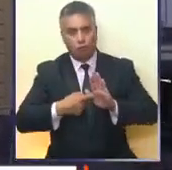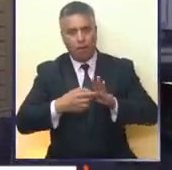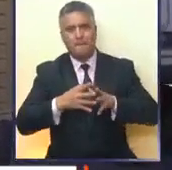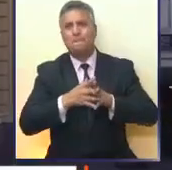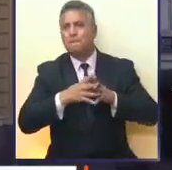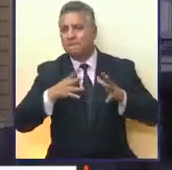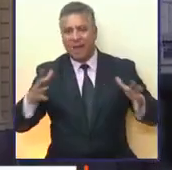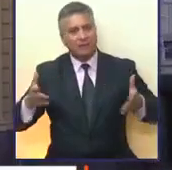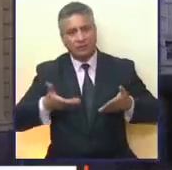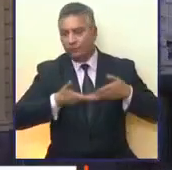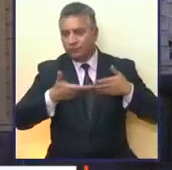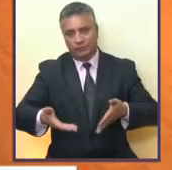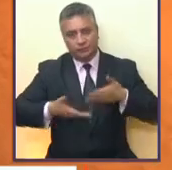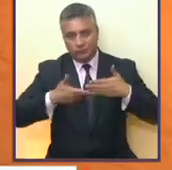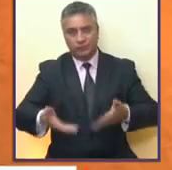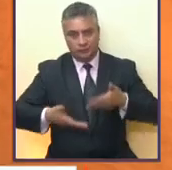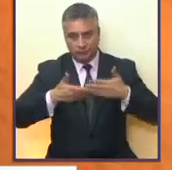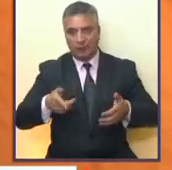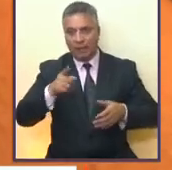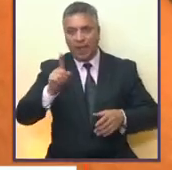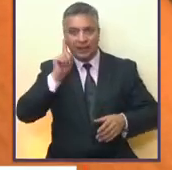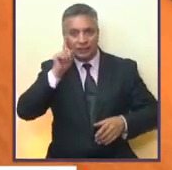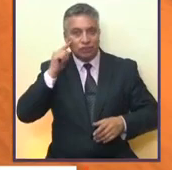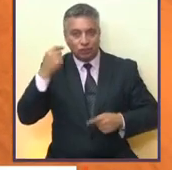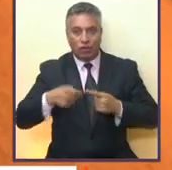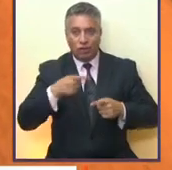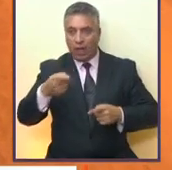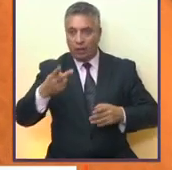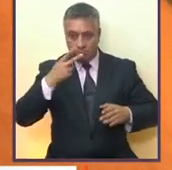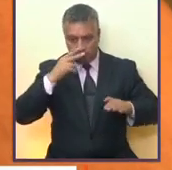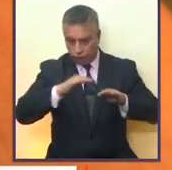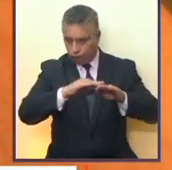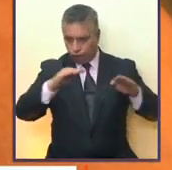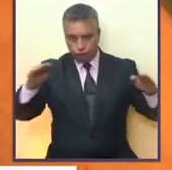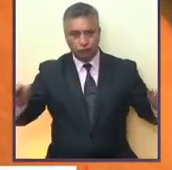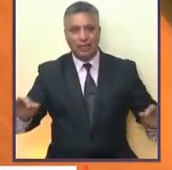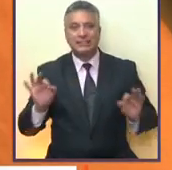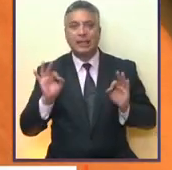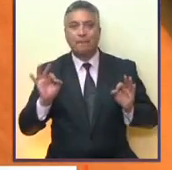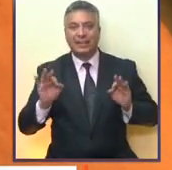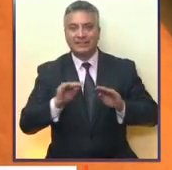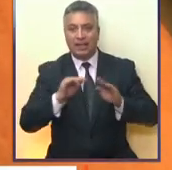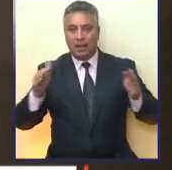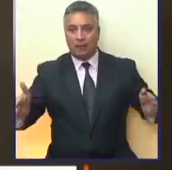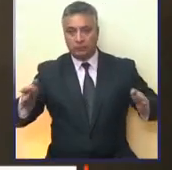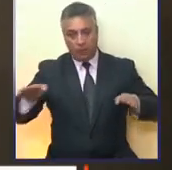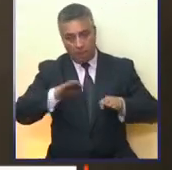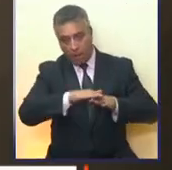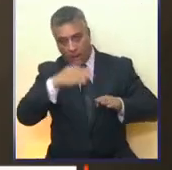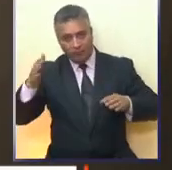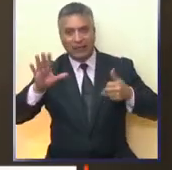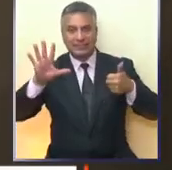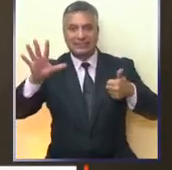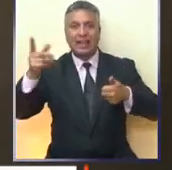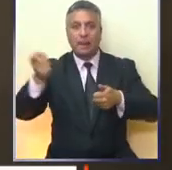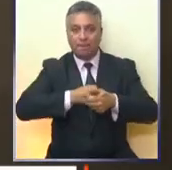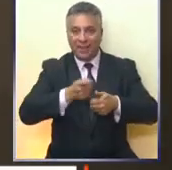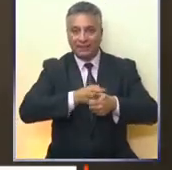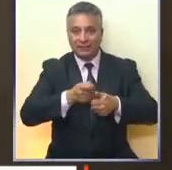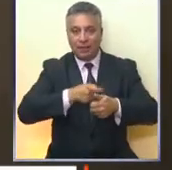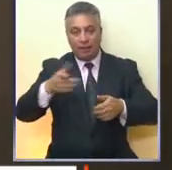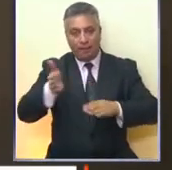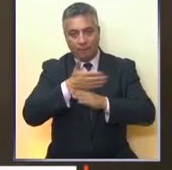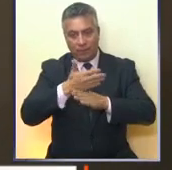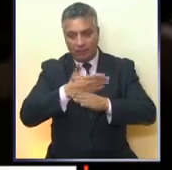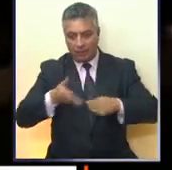actual Museo de Historia Nacional. Descansa sobre una vitrina especial que solo se abre cada 6 meses para rotar la bandera.